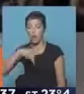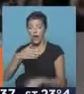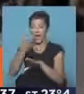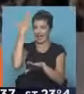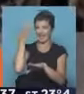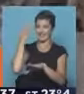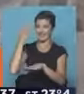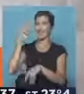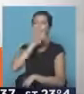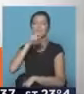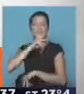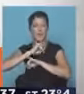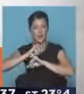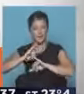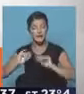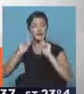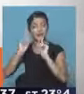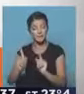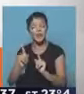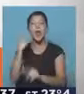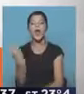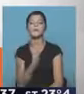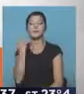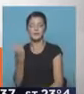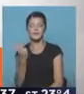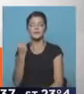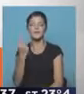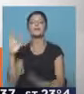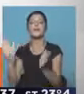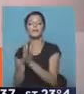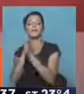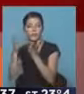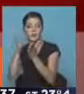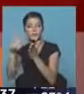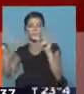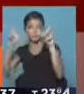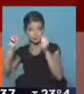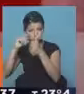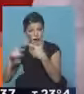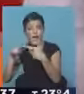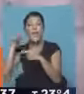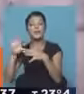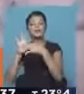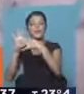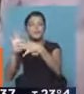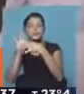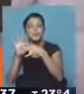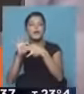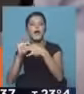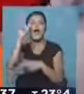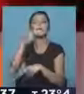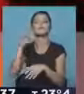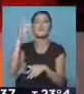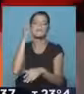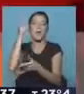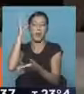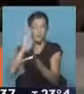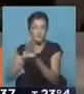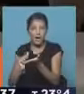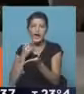es el presidente de la cadena de noticias brave art news cuyas posiciones cercanas a los supremacistas blancos le acarrearon a